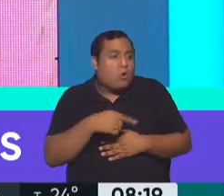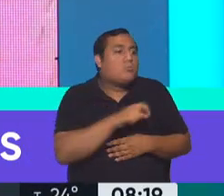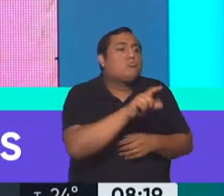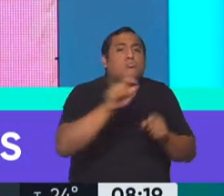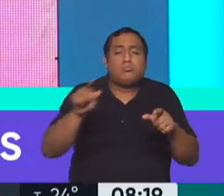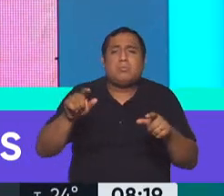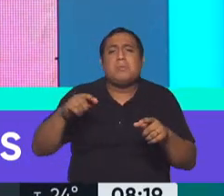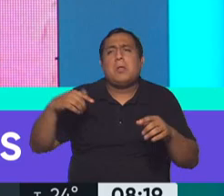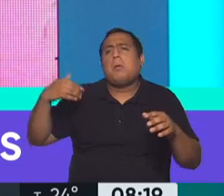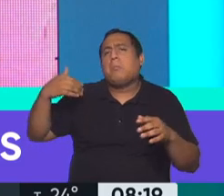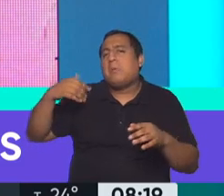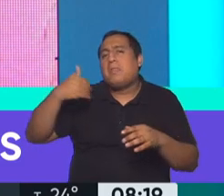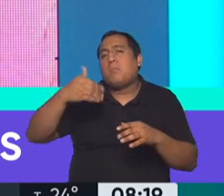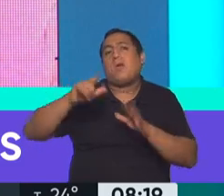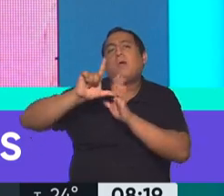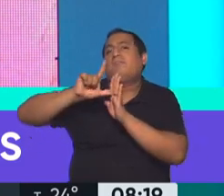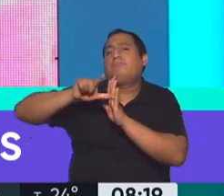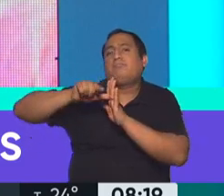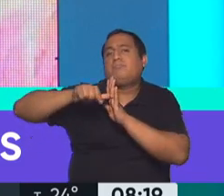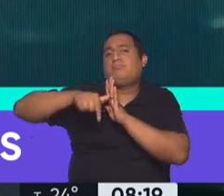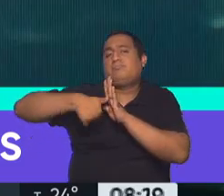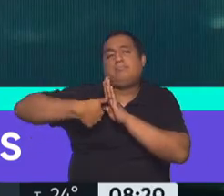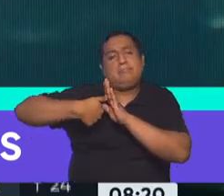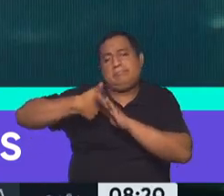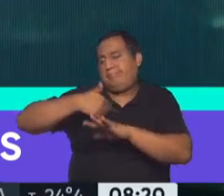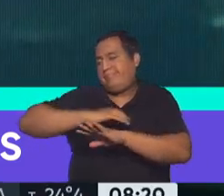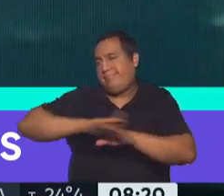van cayendo esas esas medidas a